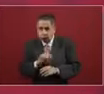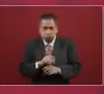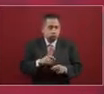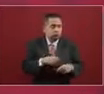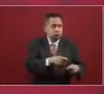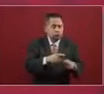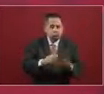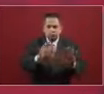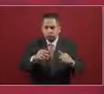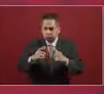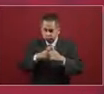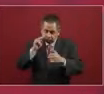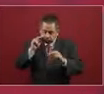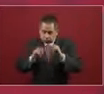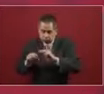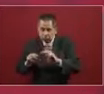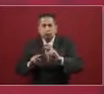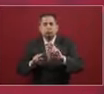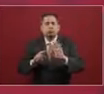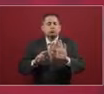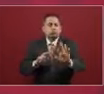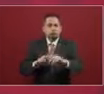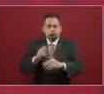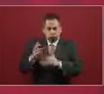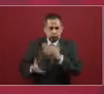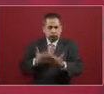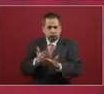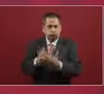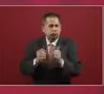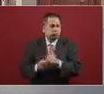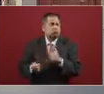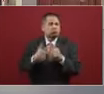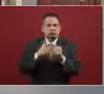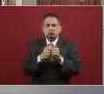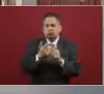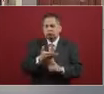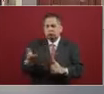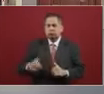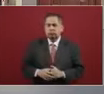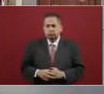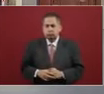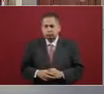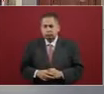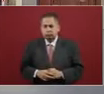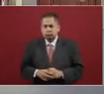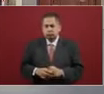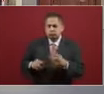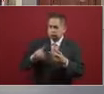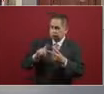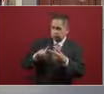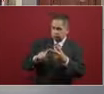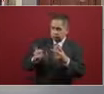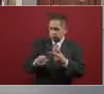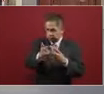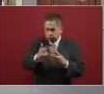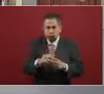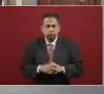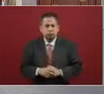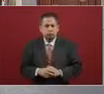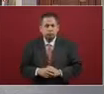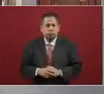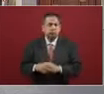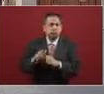Lo quiero ver y voy aquí a plantearlo con ustedes. Y una segunda pregunta, presidente, si me lo permite. ¿Cuáles son